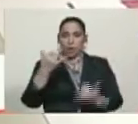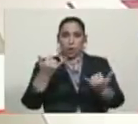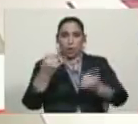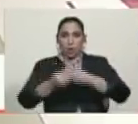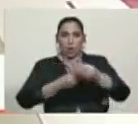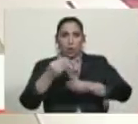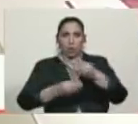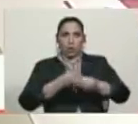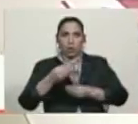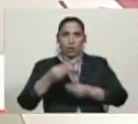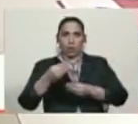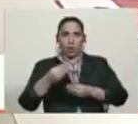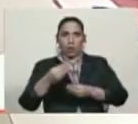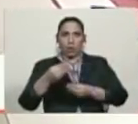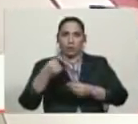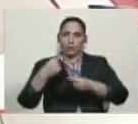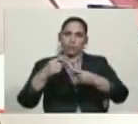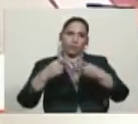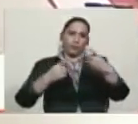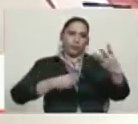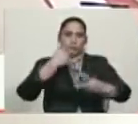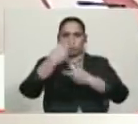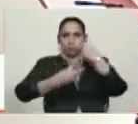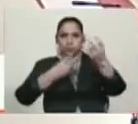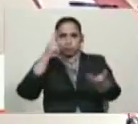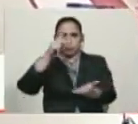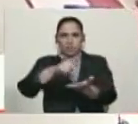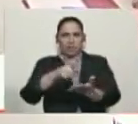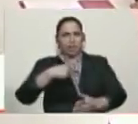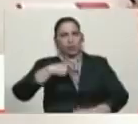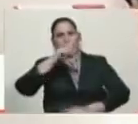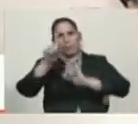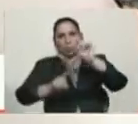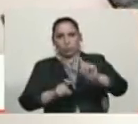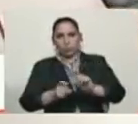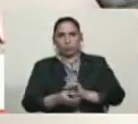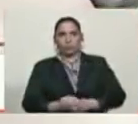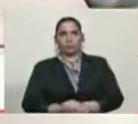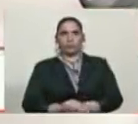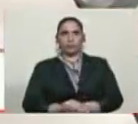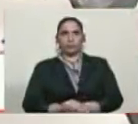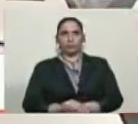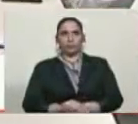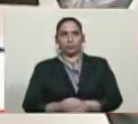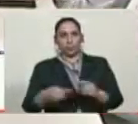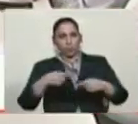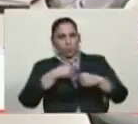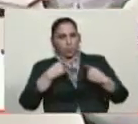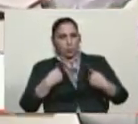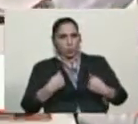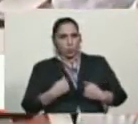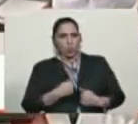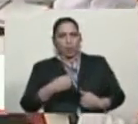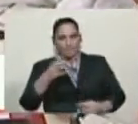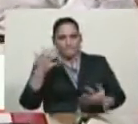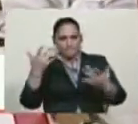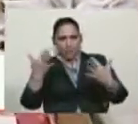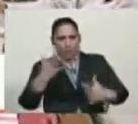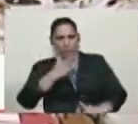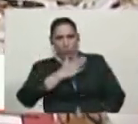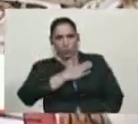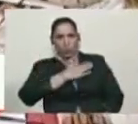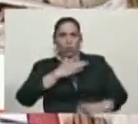miles de visitas yo pregunto con el corazón con la mano en el corazón